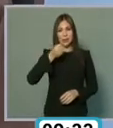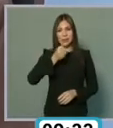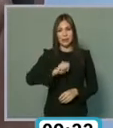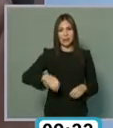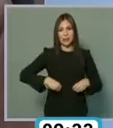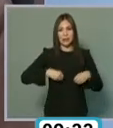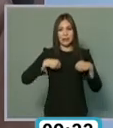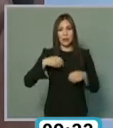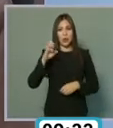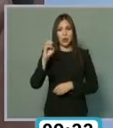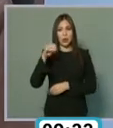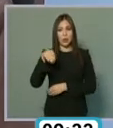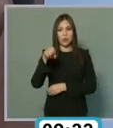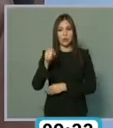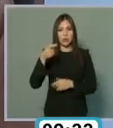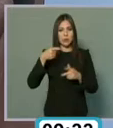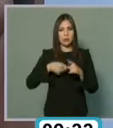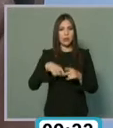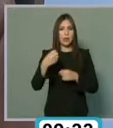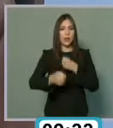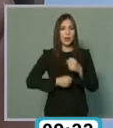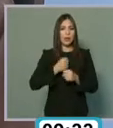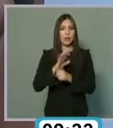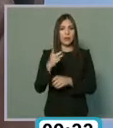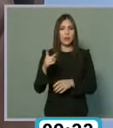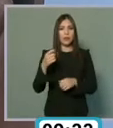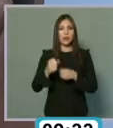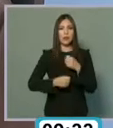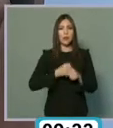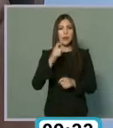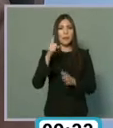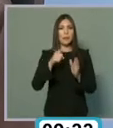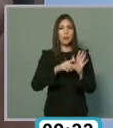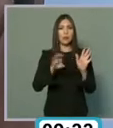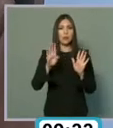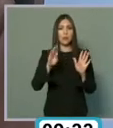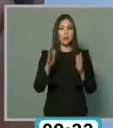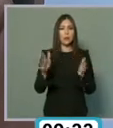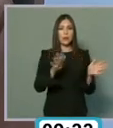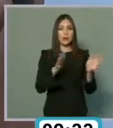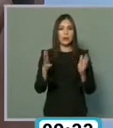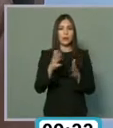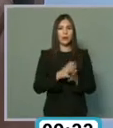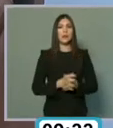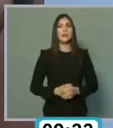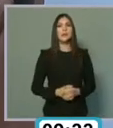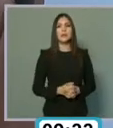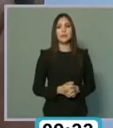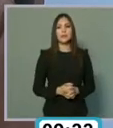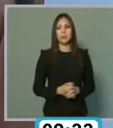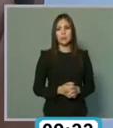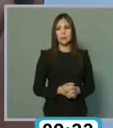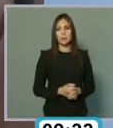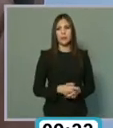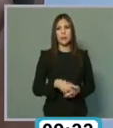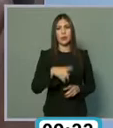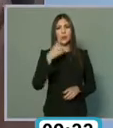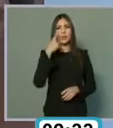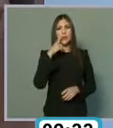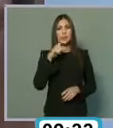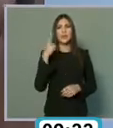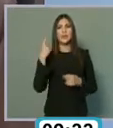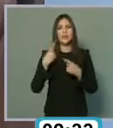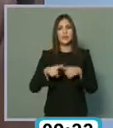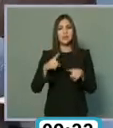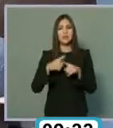años 90 de la década de los 90 del siglo pasado, donde se buscaban las características, destrezas,